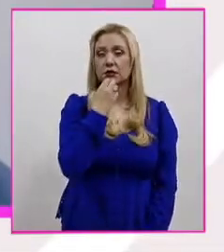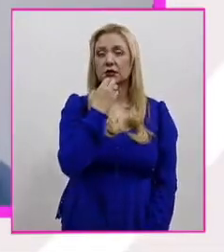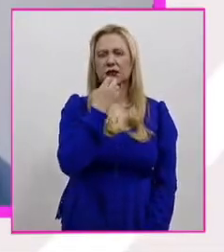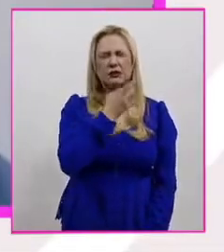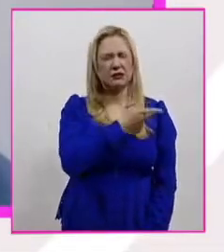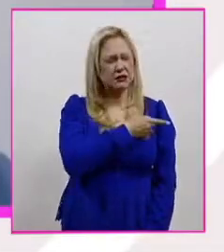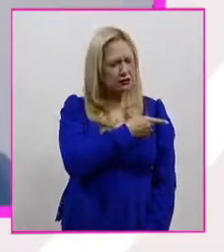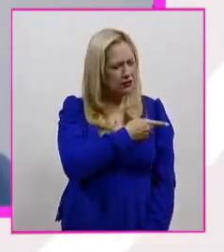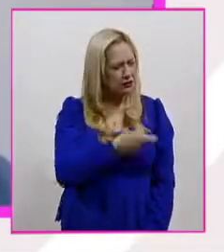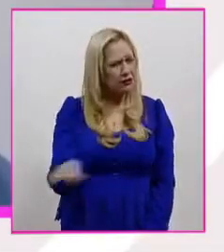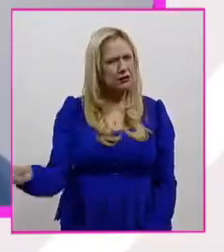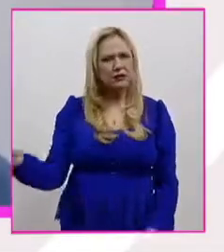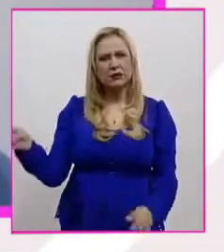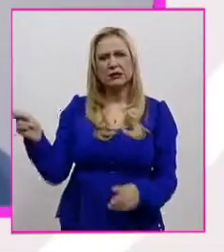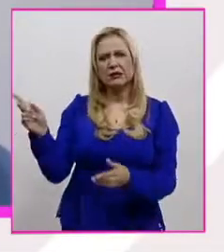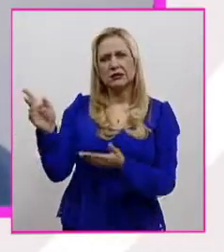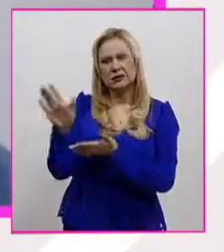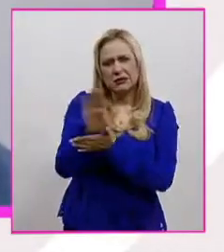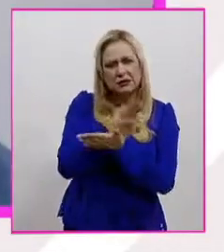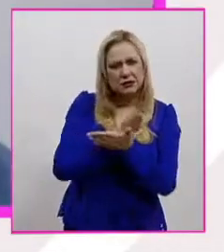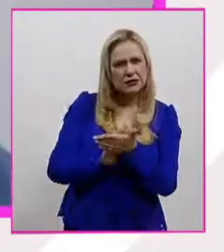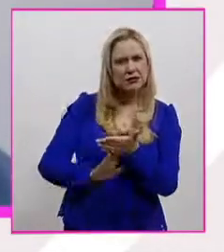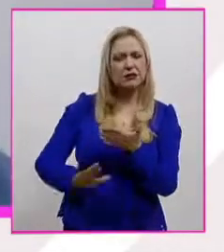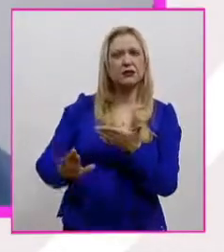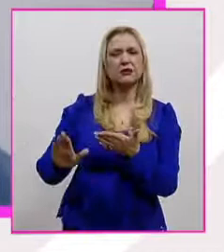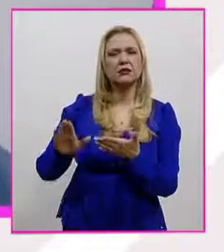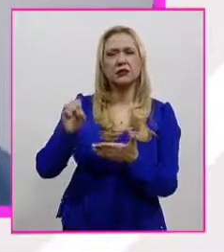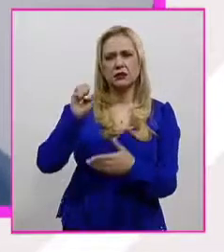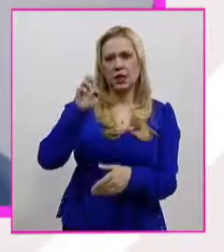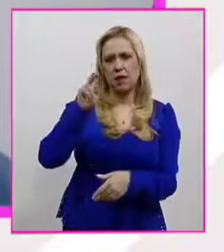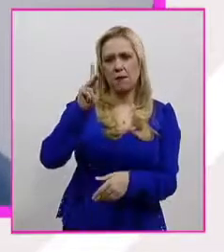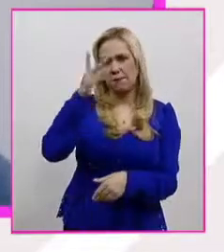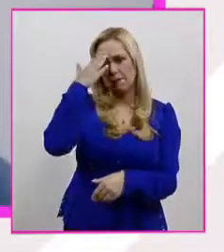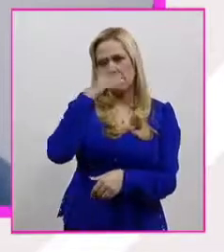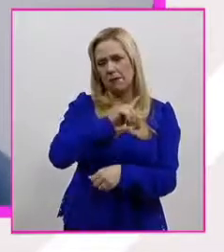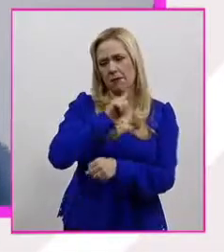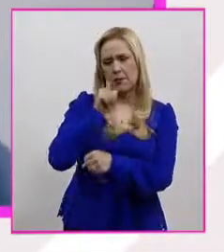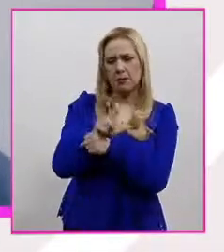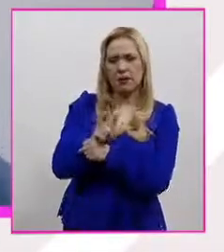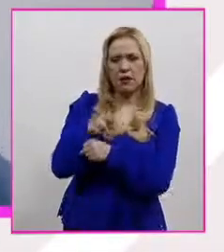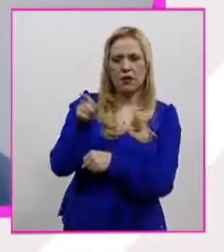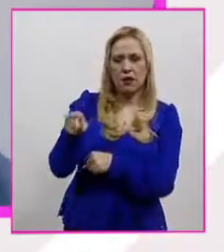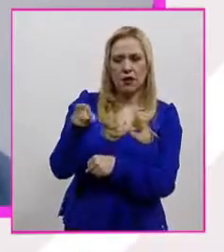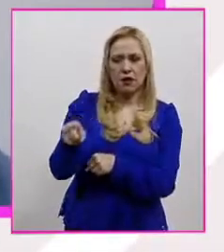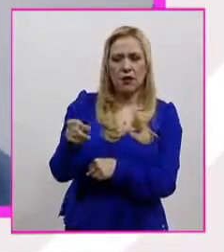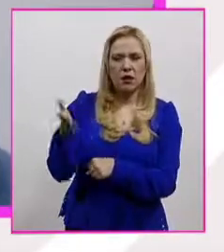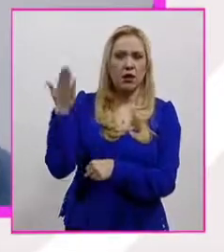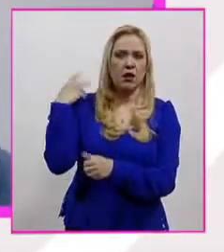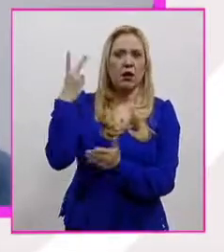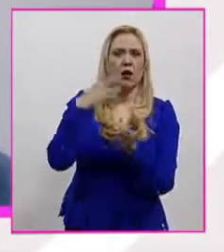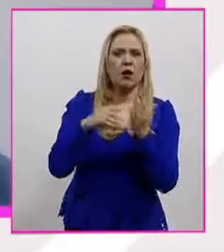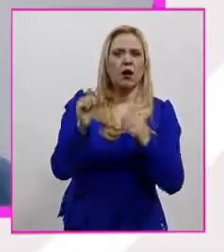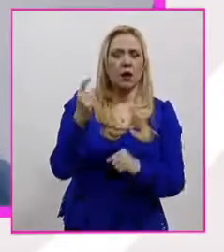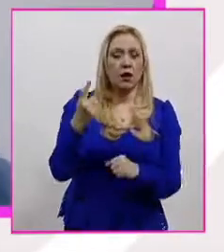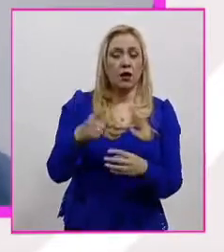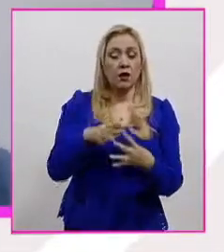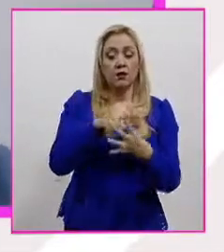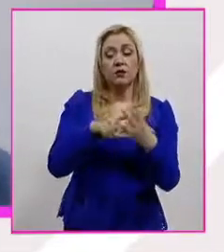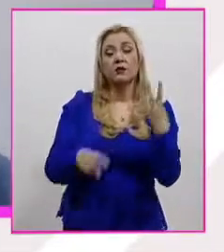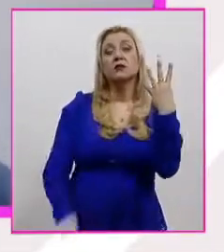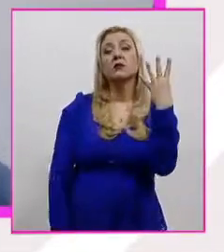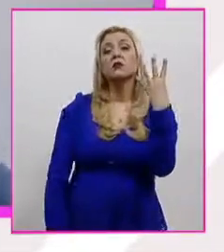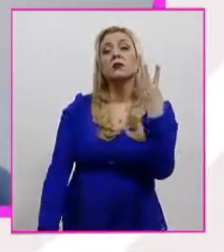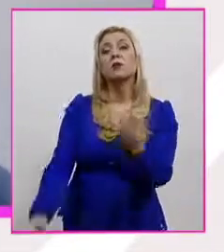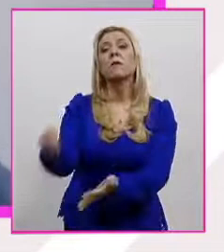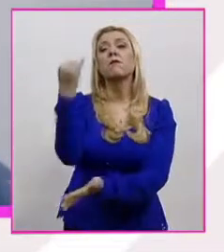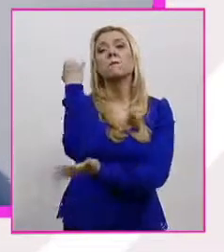marginación identificadas por la SEP para 2021, bajo este programa, las primeras 4 son preescolares.